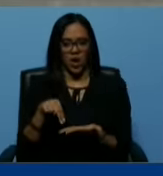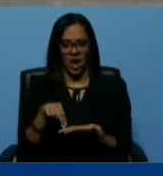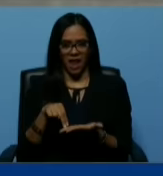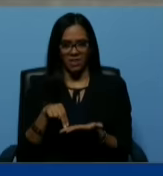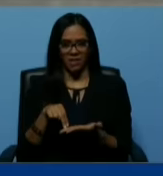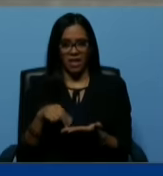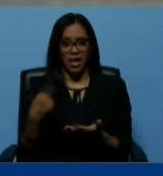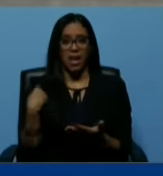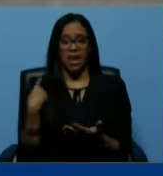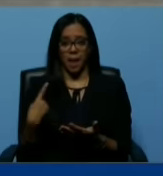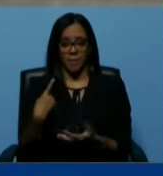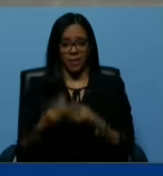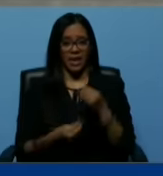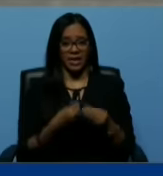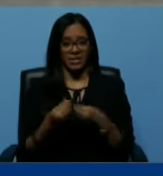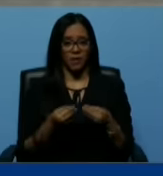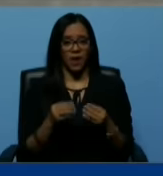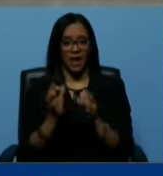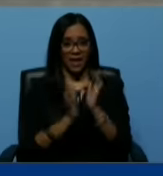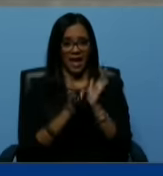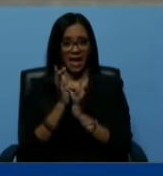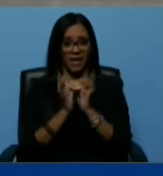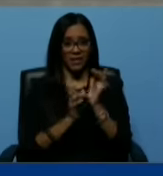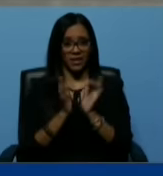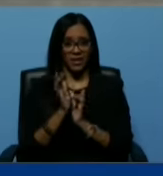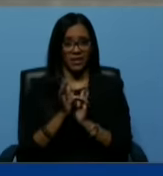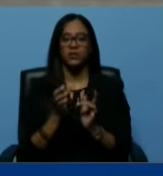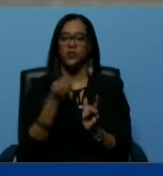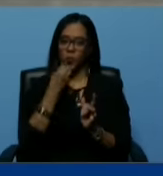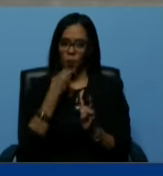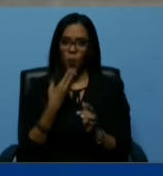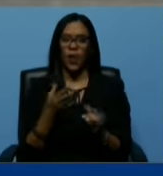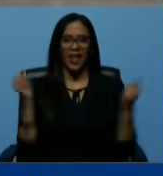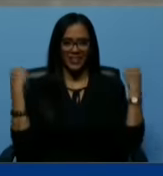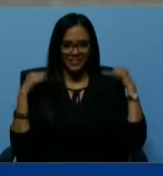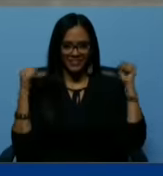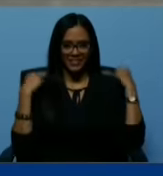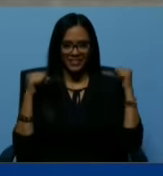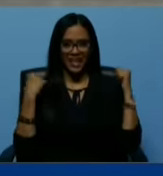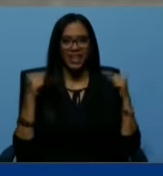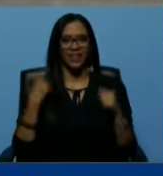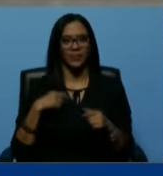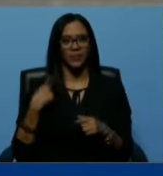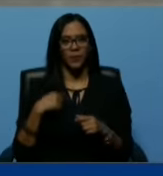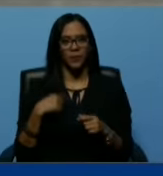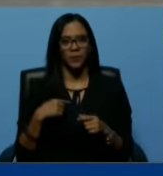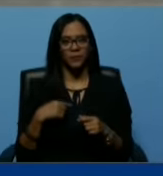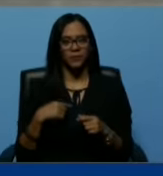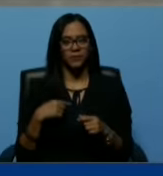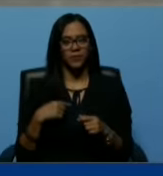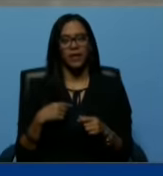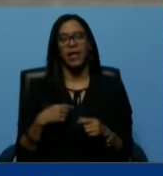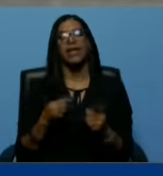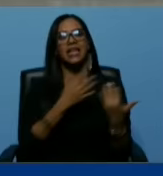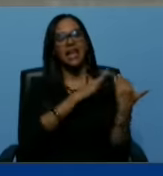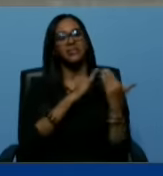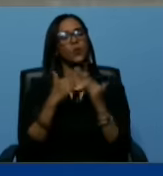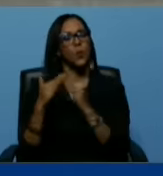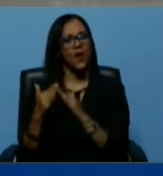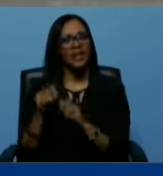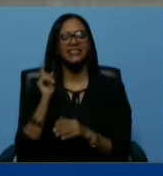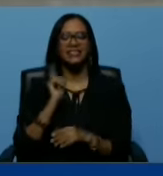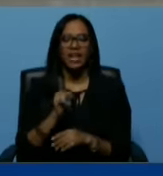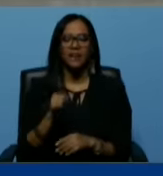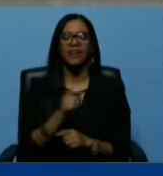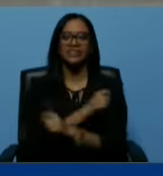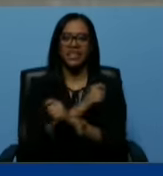La primera la hicimos en abril, fue un gran ensayo, fue un gran éxito el que tuvimos. Y las comunidades deben terminar